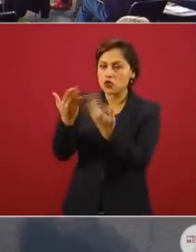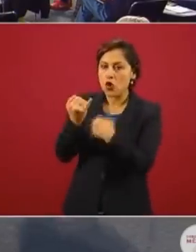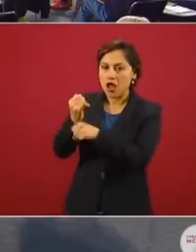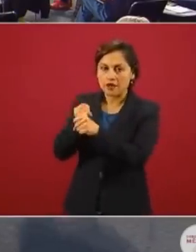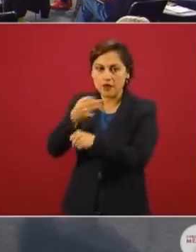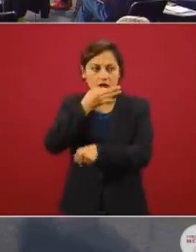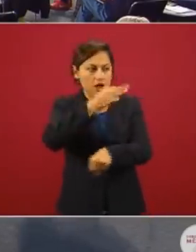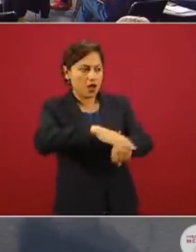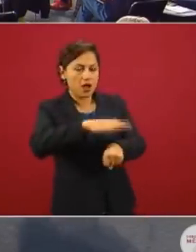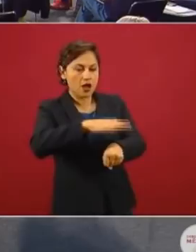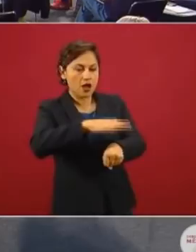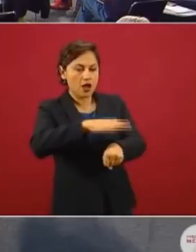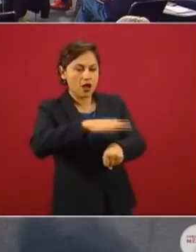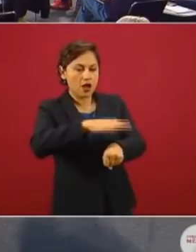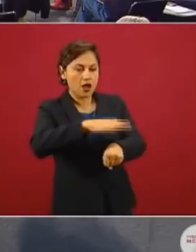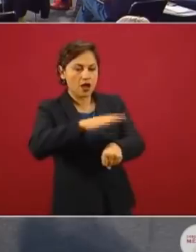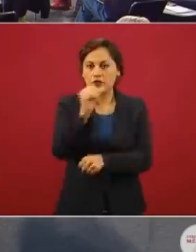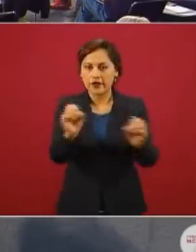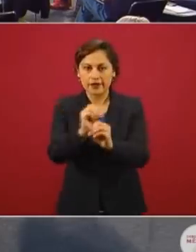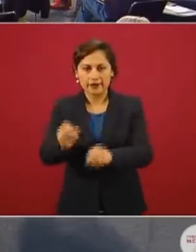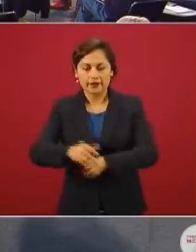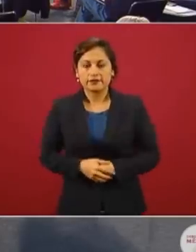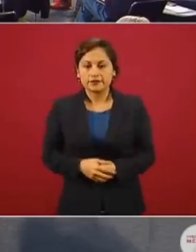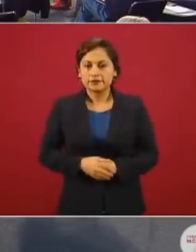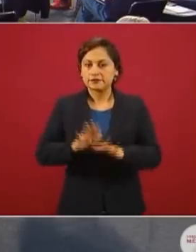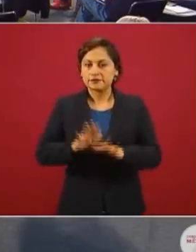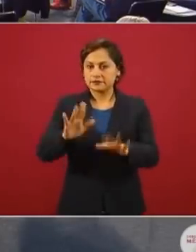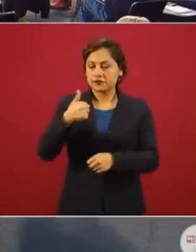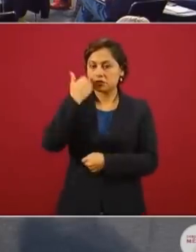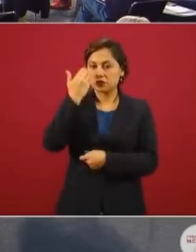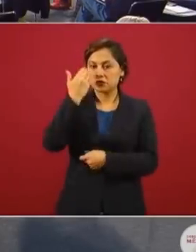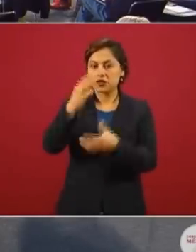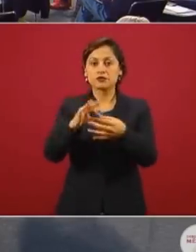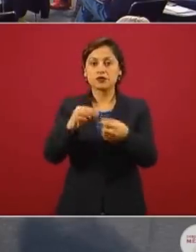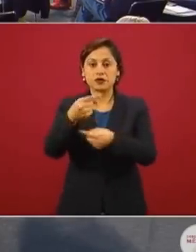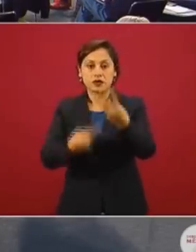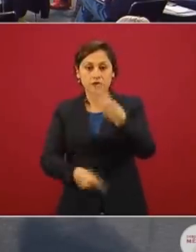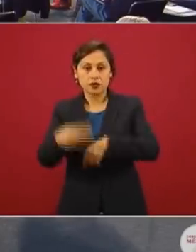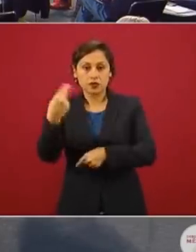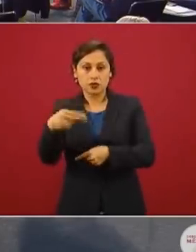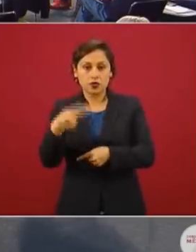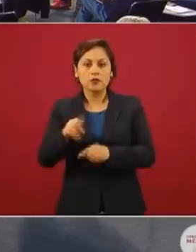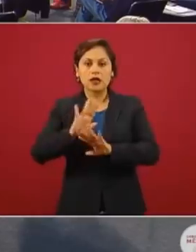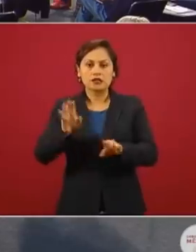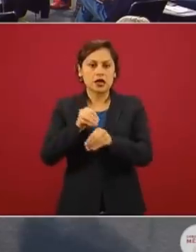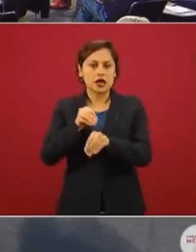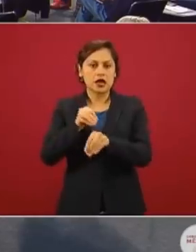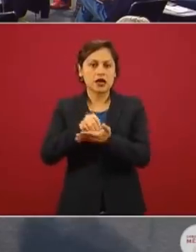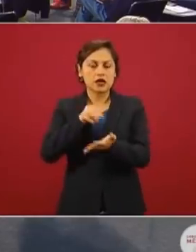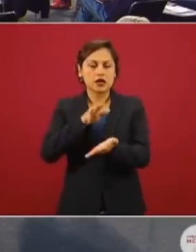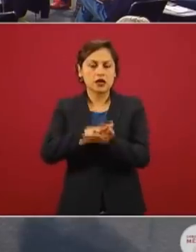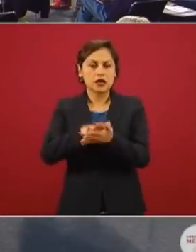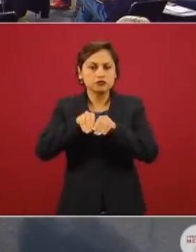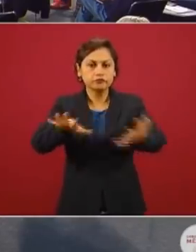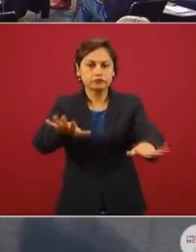al abogado. Le voy a decir, quiero mencionar los nombres, ellos lo han publicado, está público en las redes